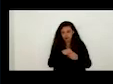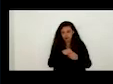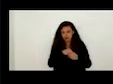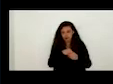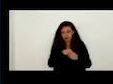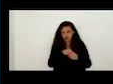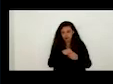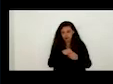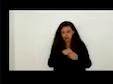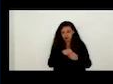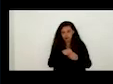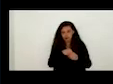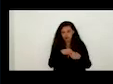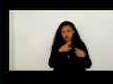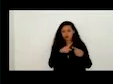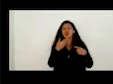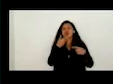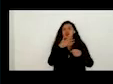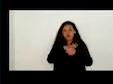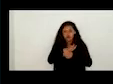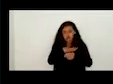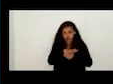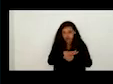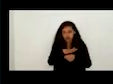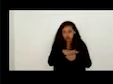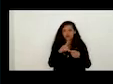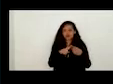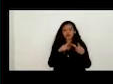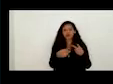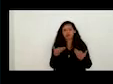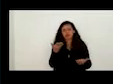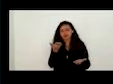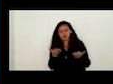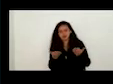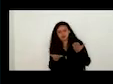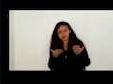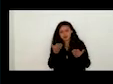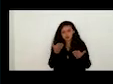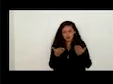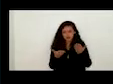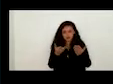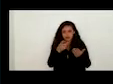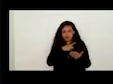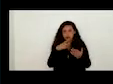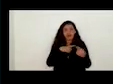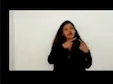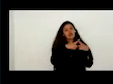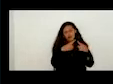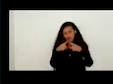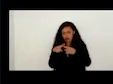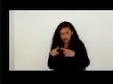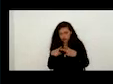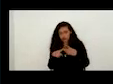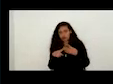debe ser suficiente, debe ser equilibrada, debe ser variada, higiénica